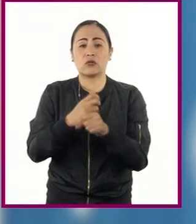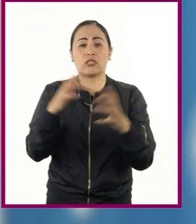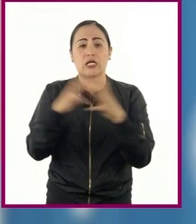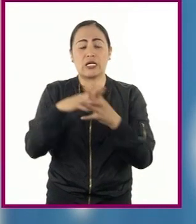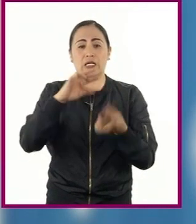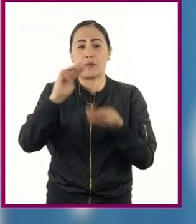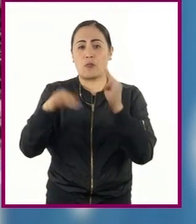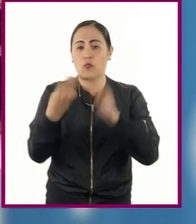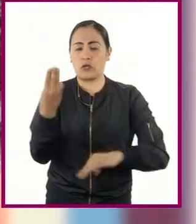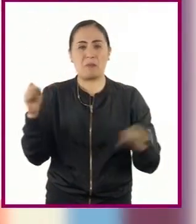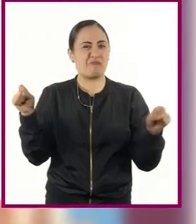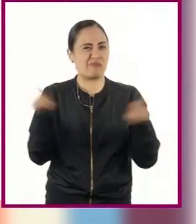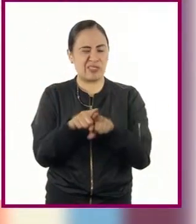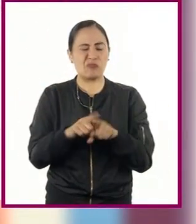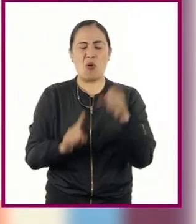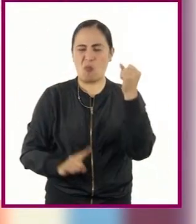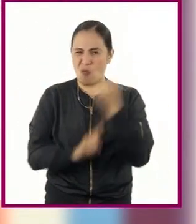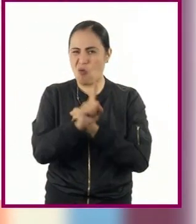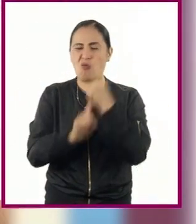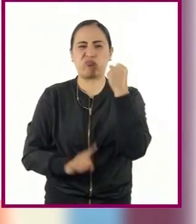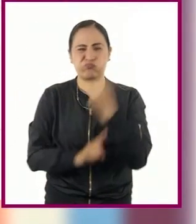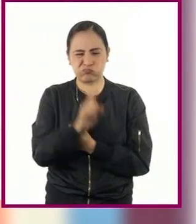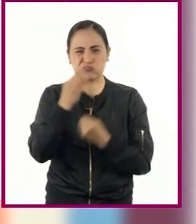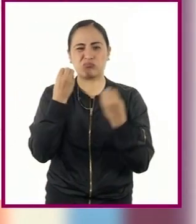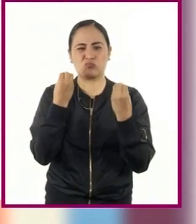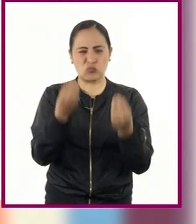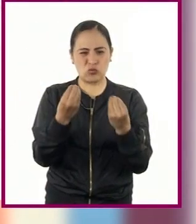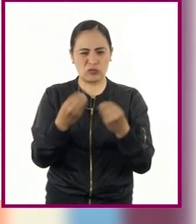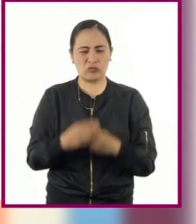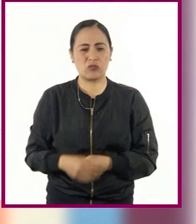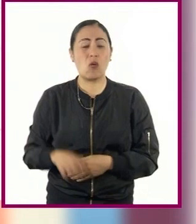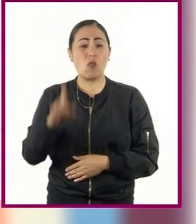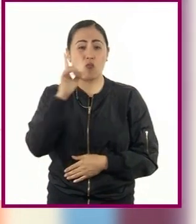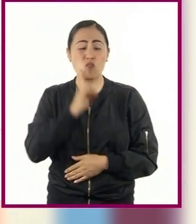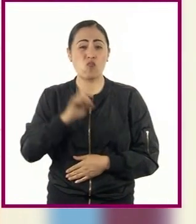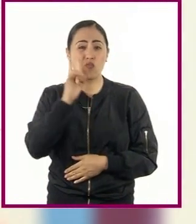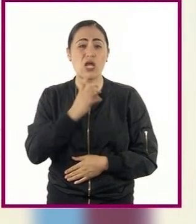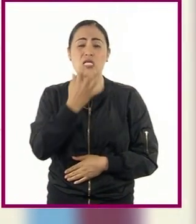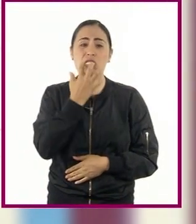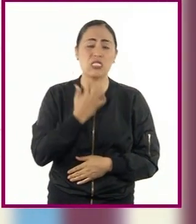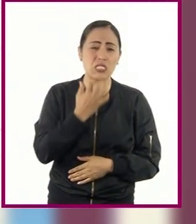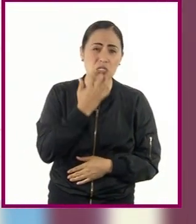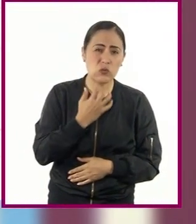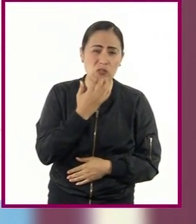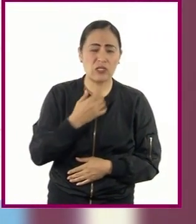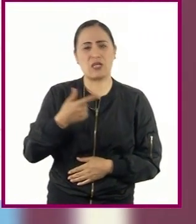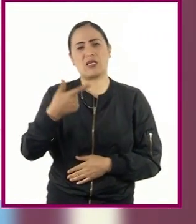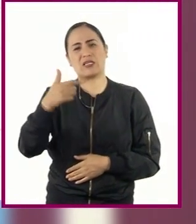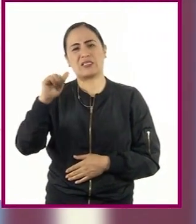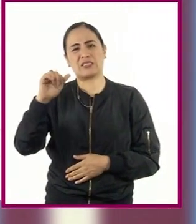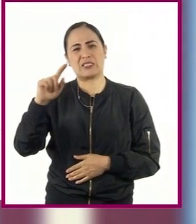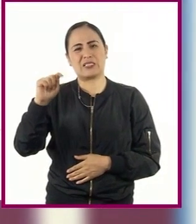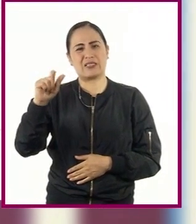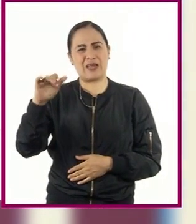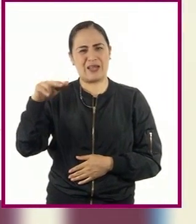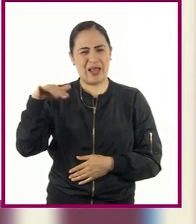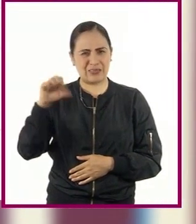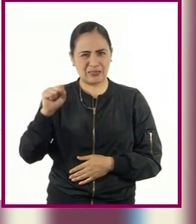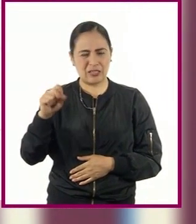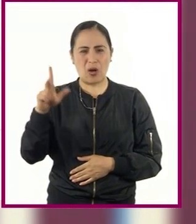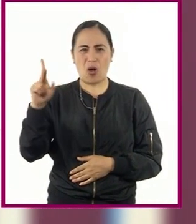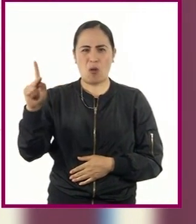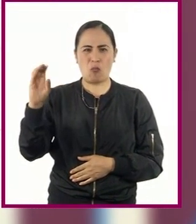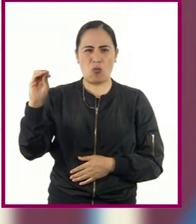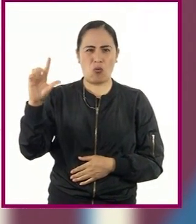para millones de mujeres. En el Tercer Reich, las mujeres judías, las gitanas y las polacas fueron el blanco preferido